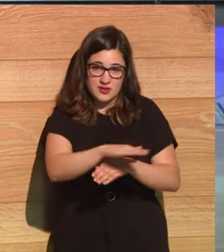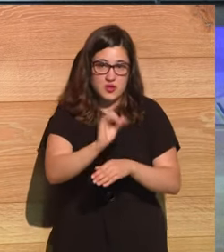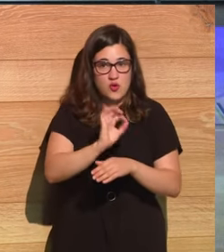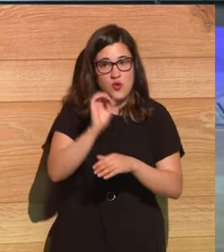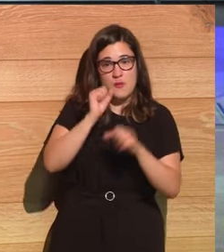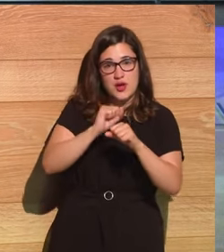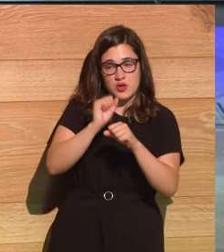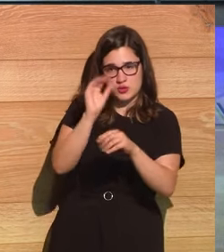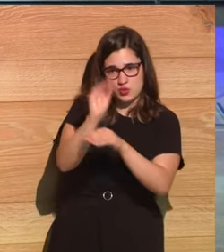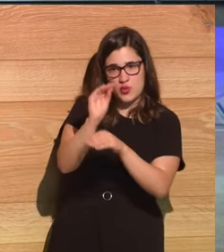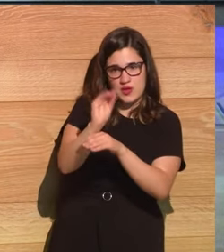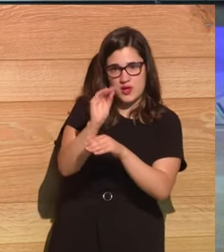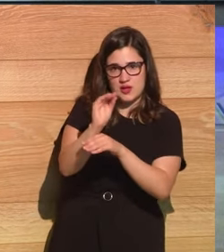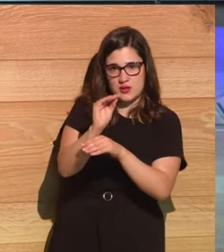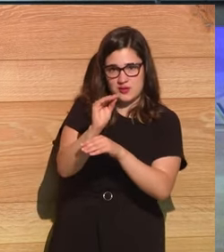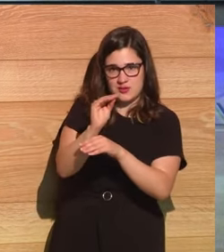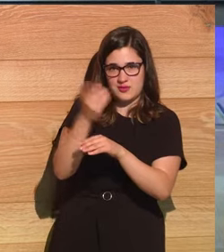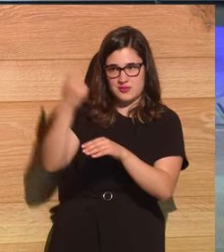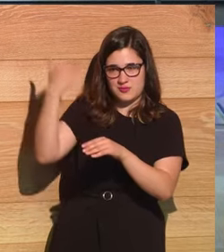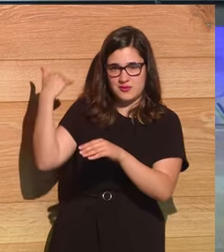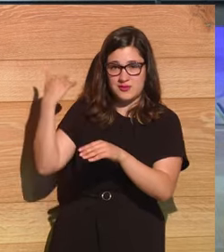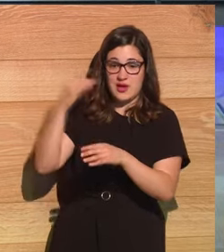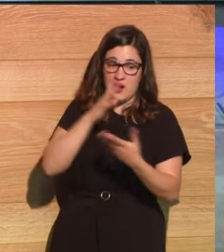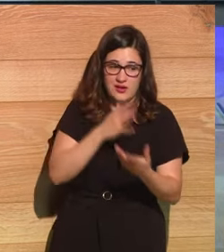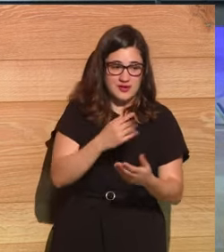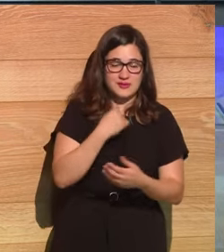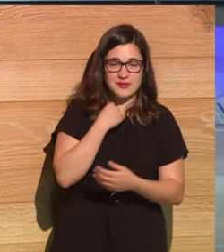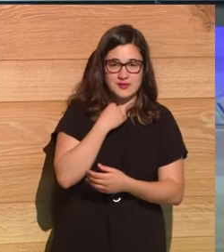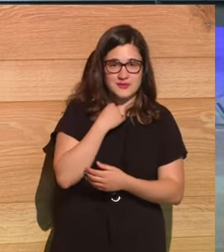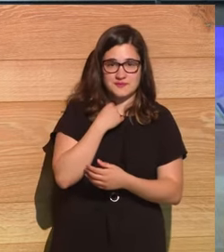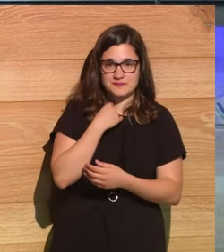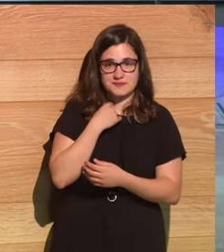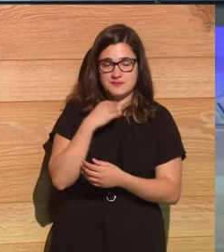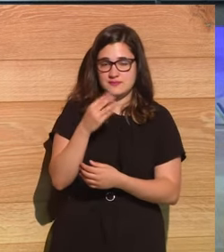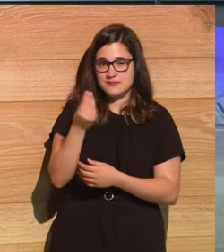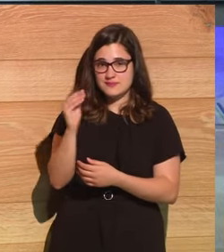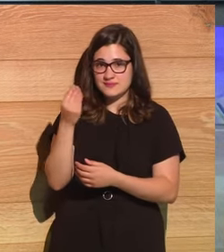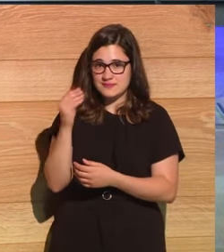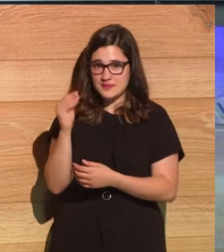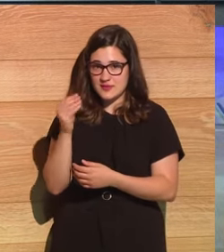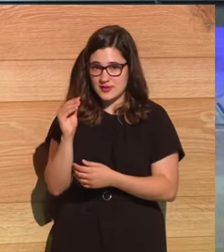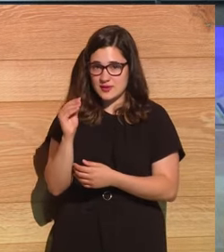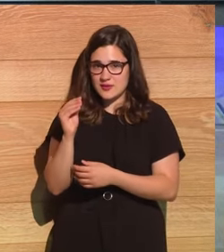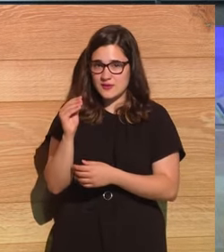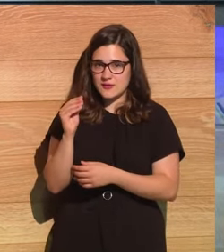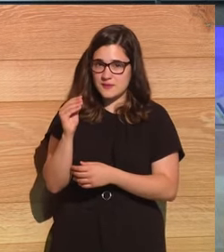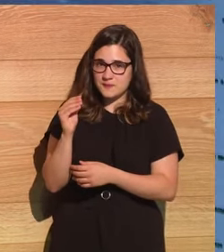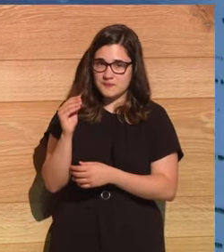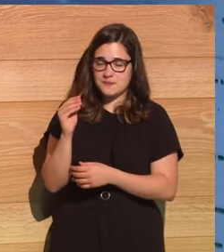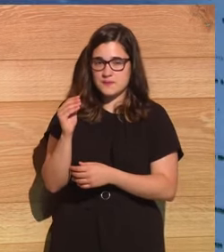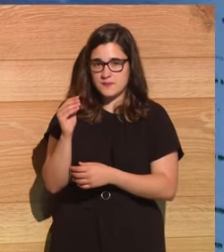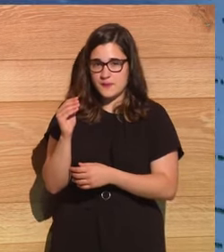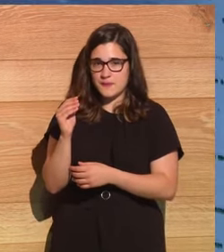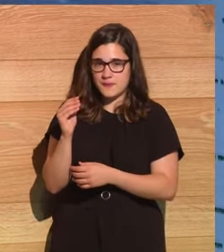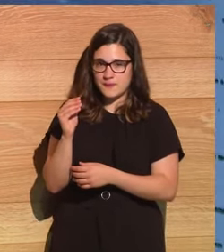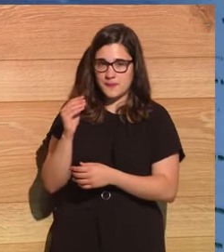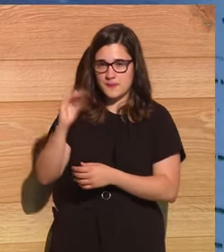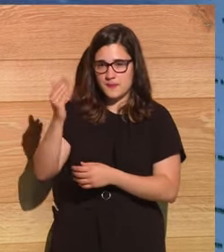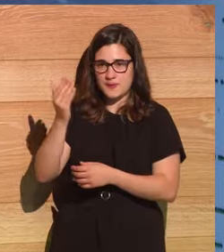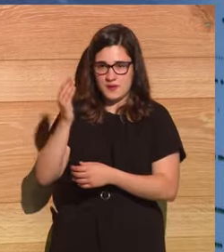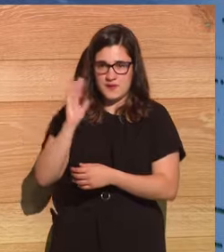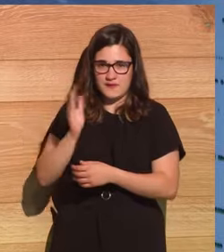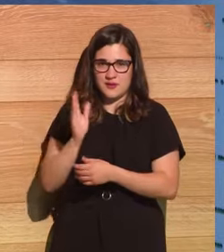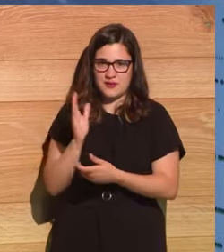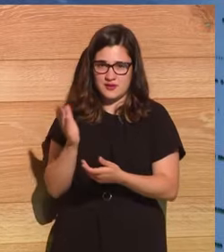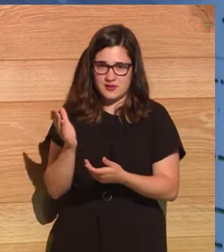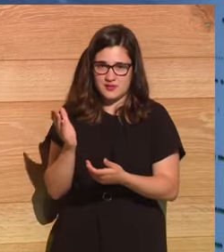de mayores, o sea, que realmente eso sí que se ha perdido. Entonces, esa adolescencia se ha quedado un poco dañada, ¿no?, en todo su potencial.